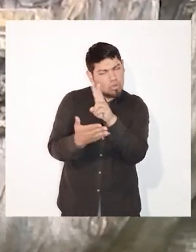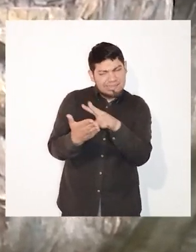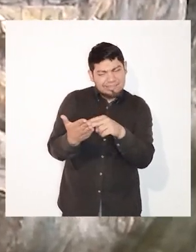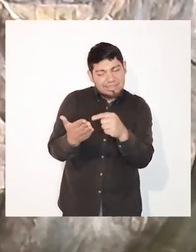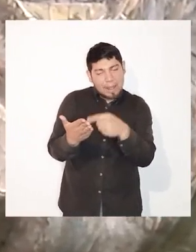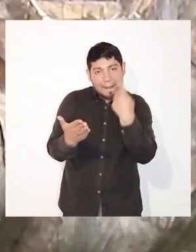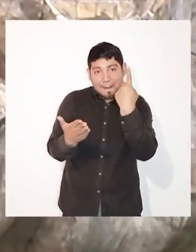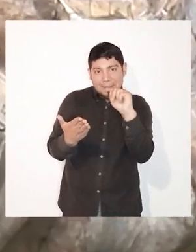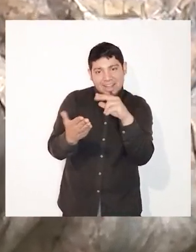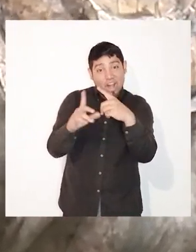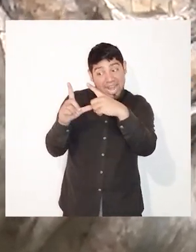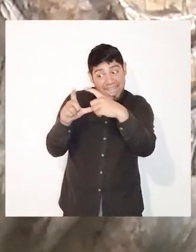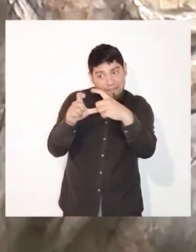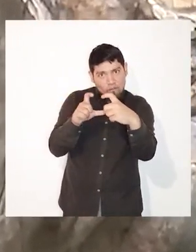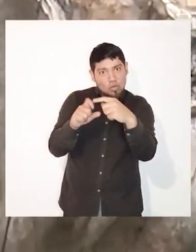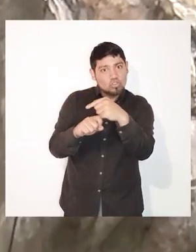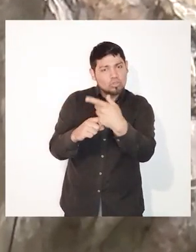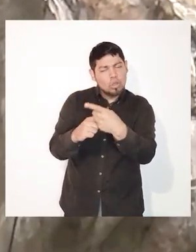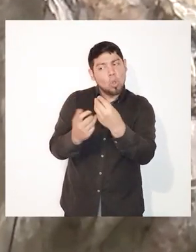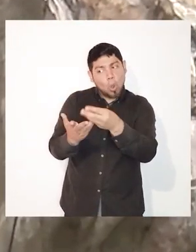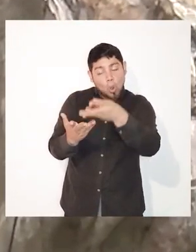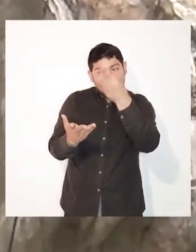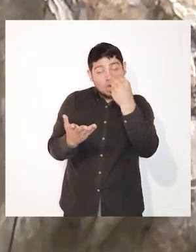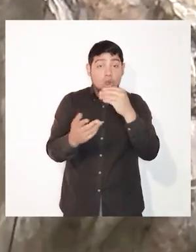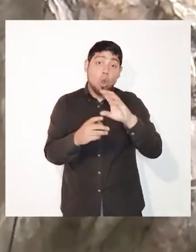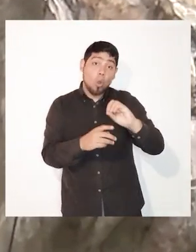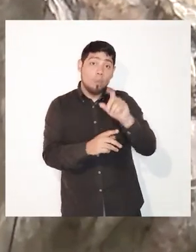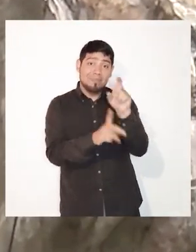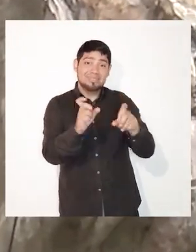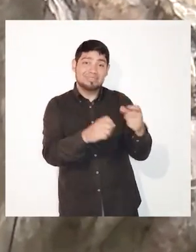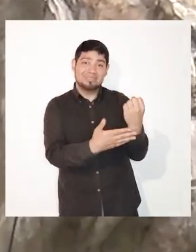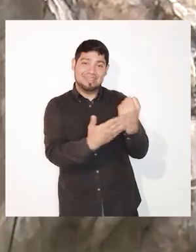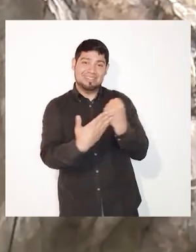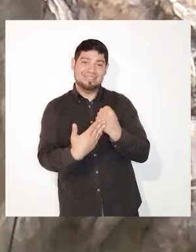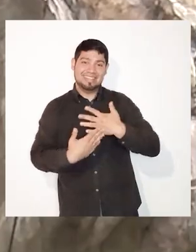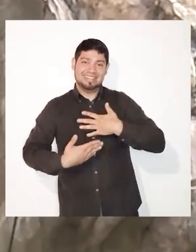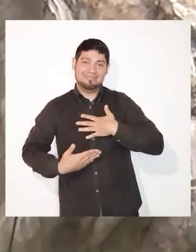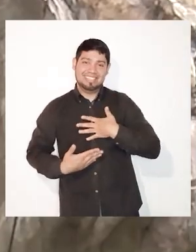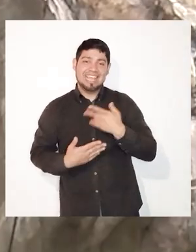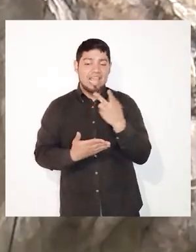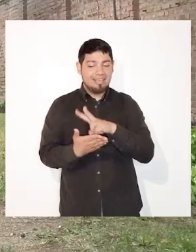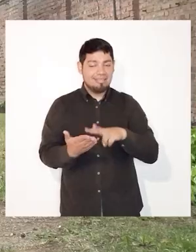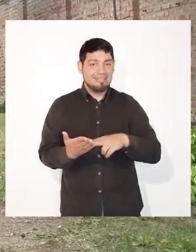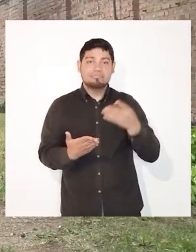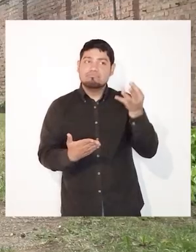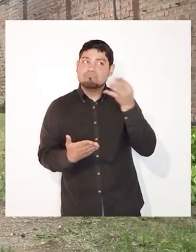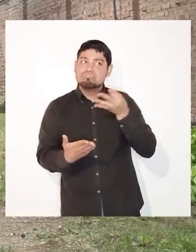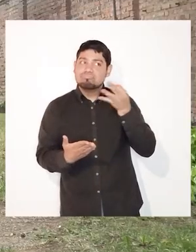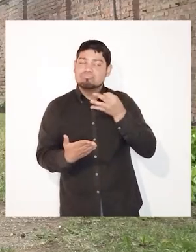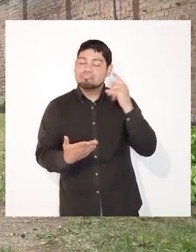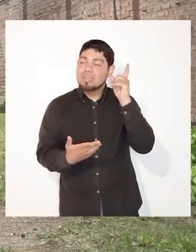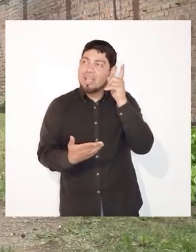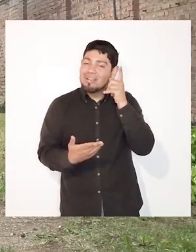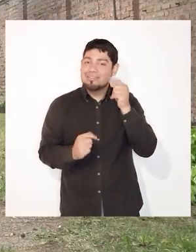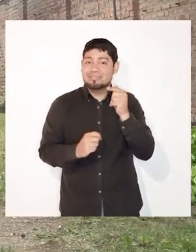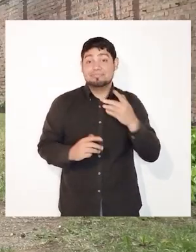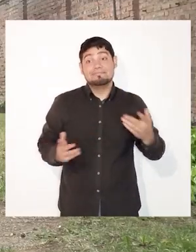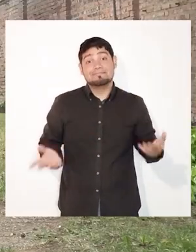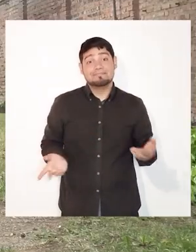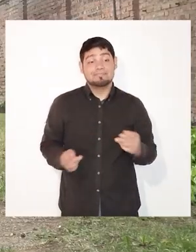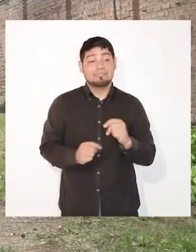no podía leer, tenía la suerte de tener personas a veces que los leyeran por mí. También fue importante,